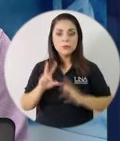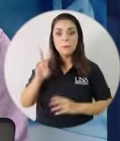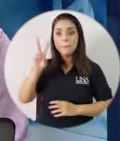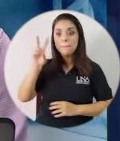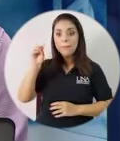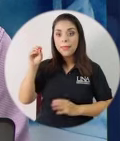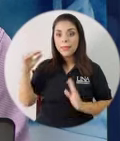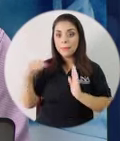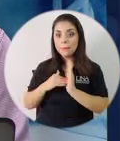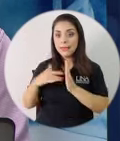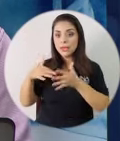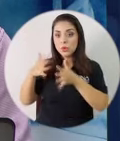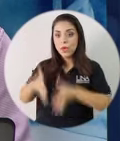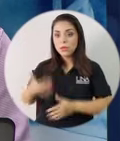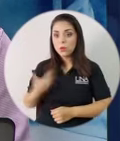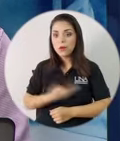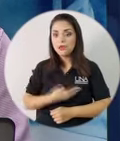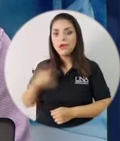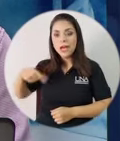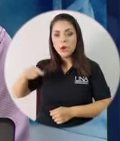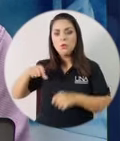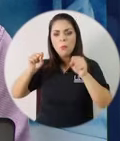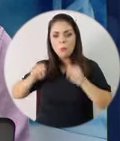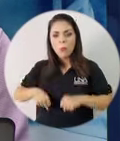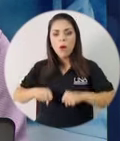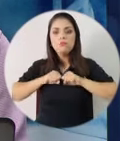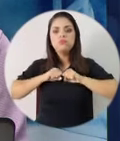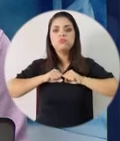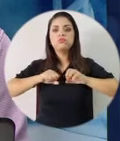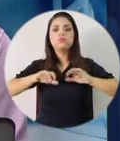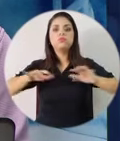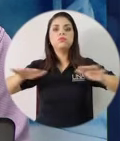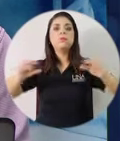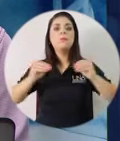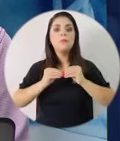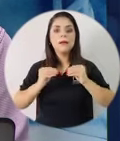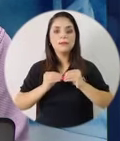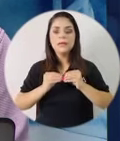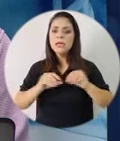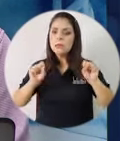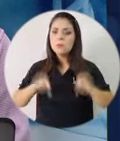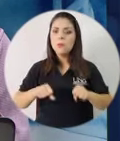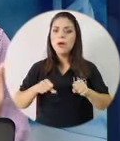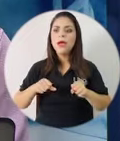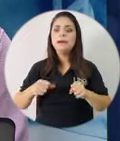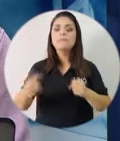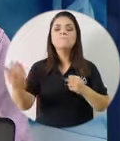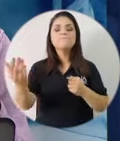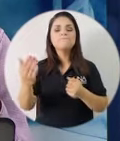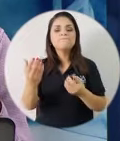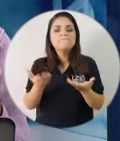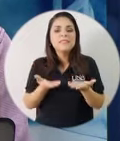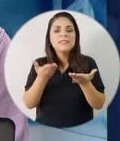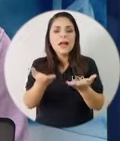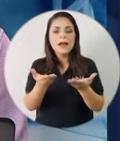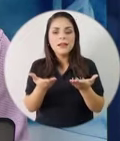cerca de 20.000 estudiantes se puedan proyectar más de lo que ya ocurre y entonces podamos incrementar la